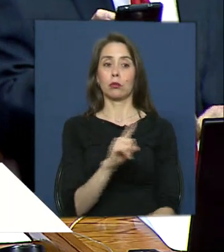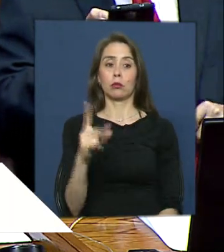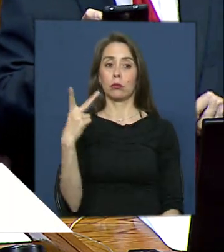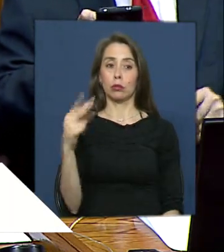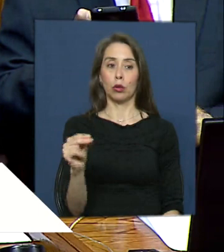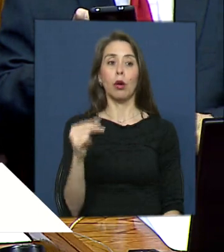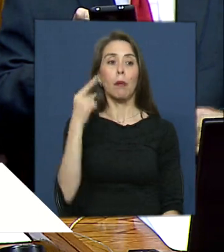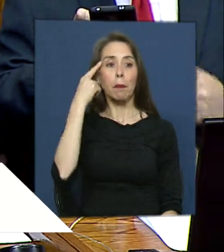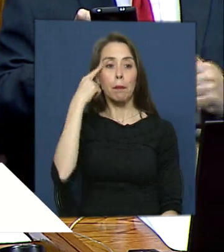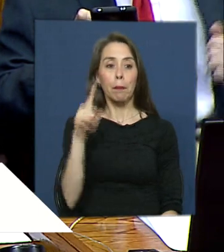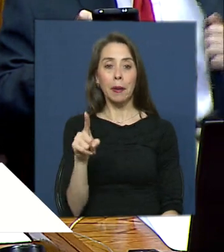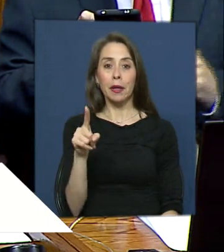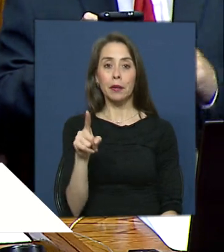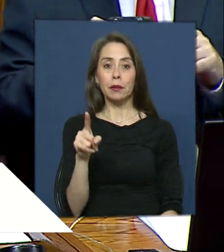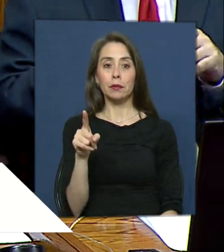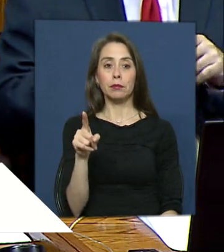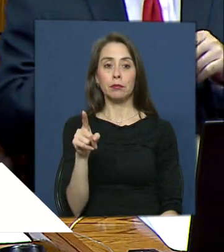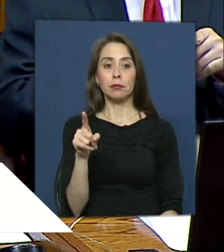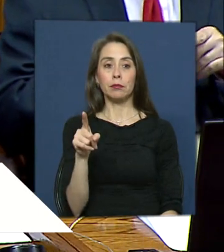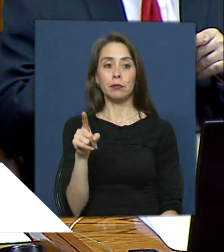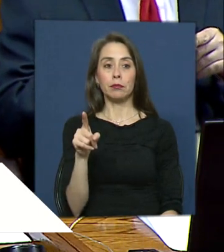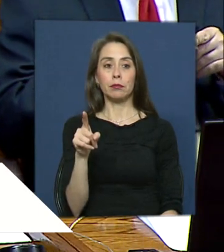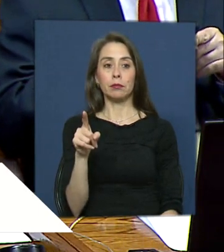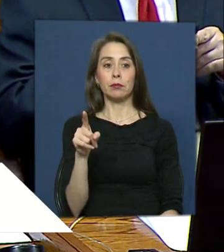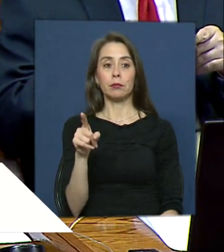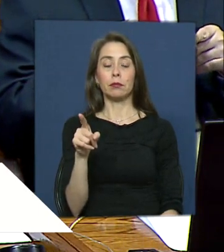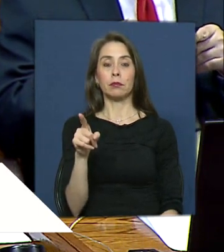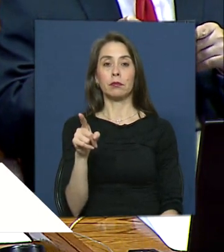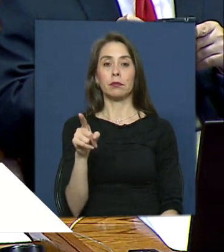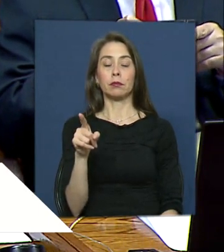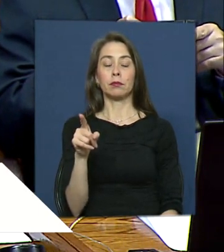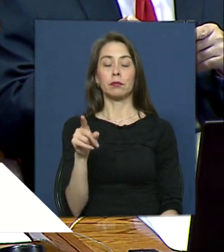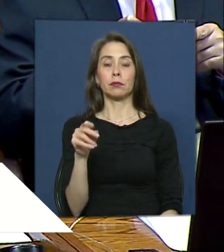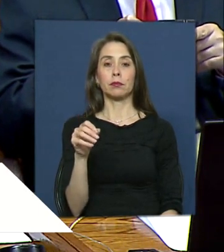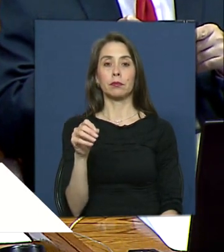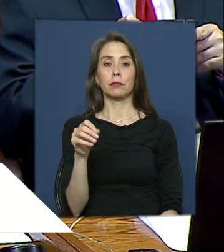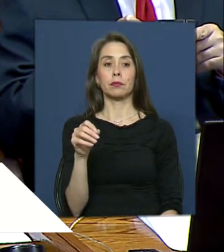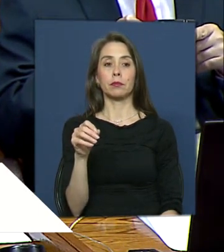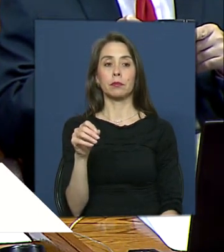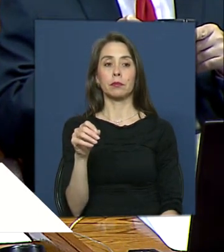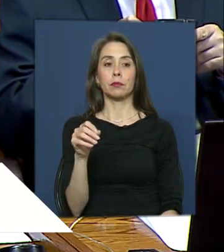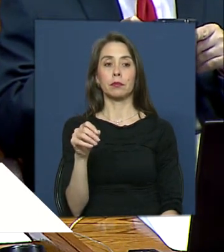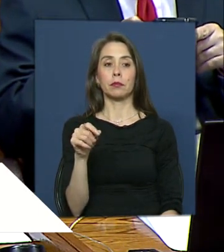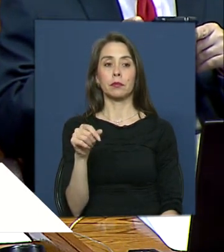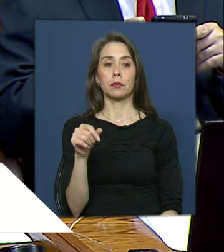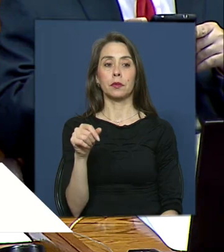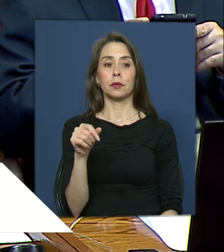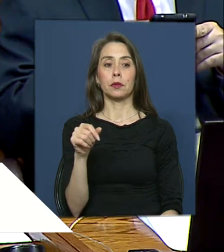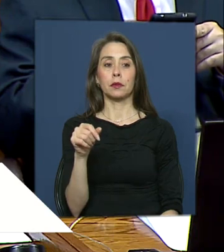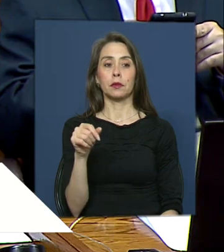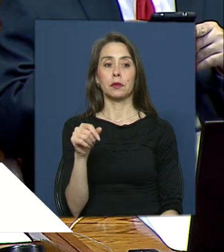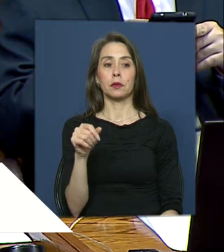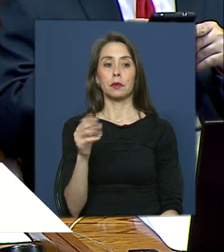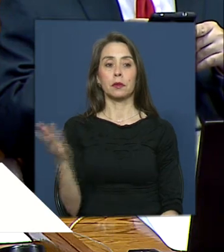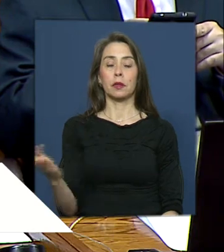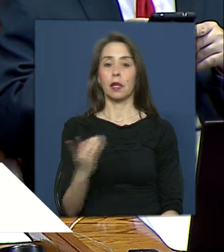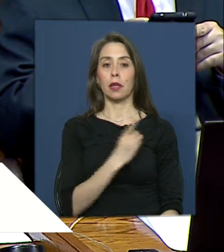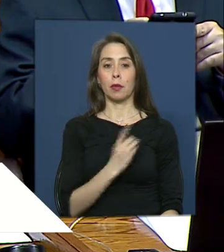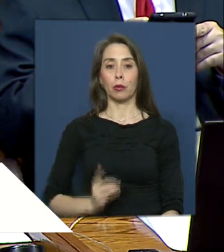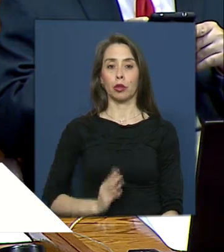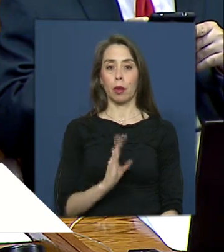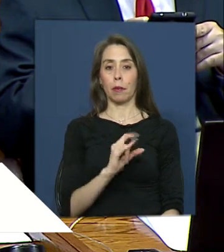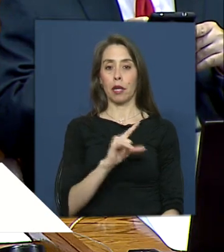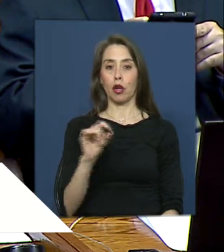pero precisamente en un acto que debiera agradecer, ¿no es cierto?, nuestro distinguido diputado